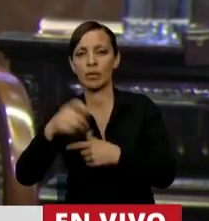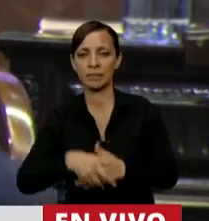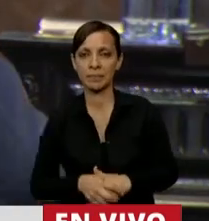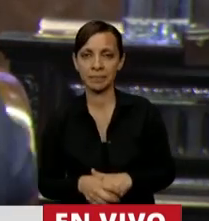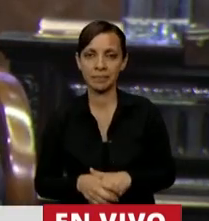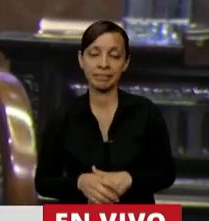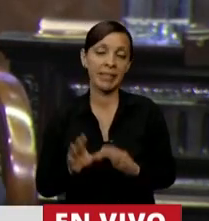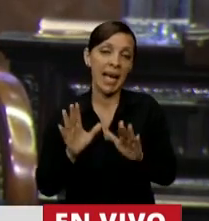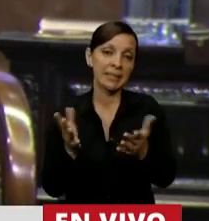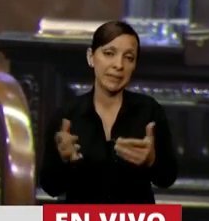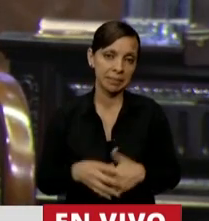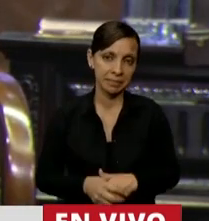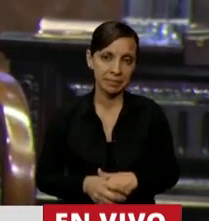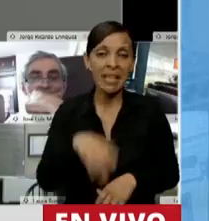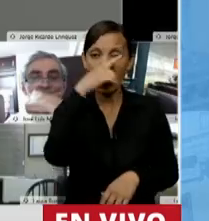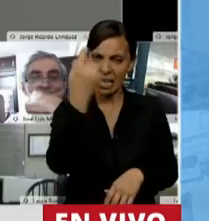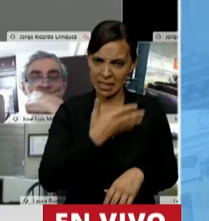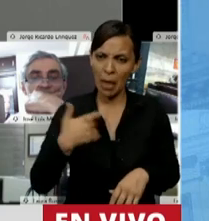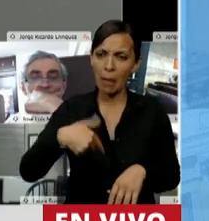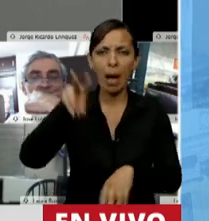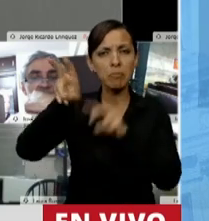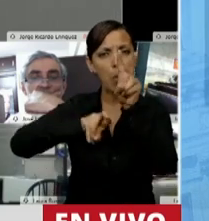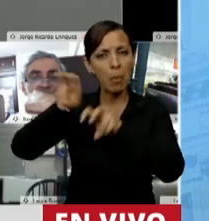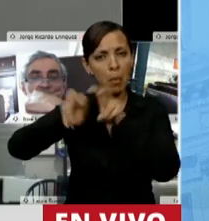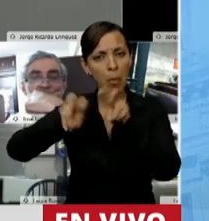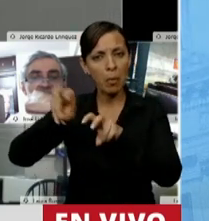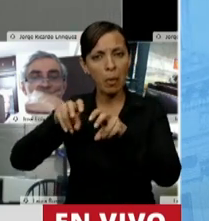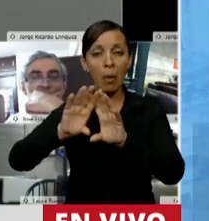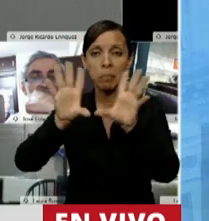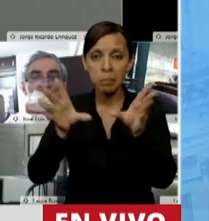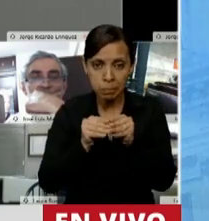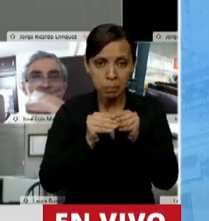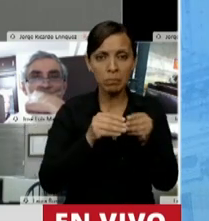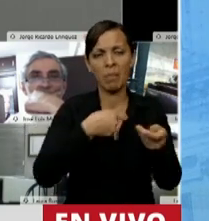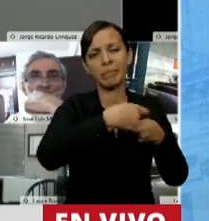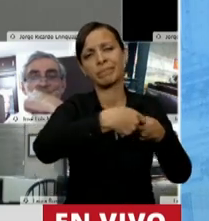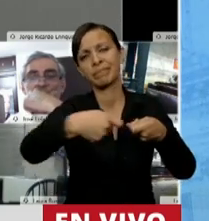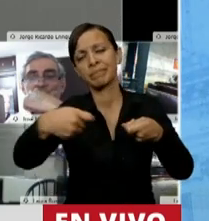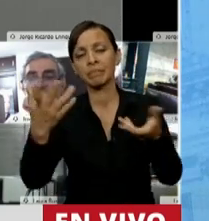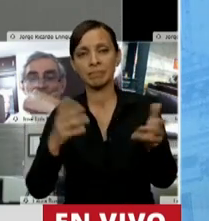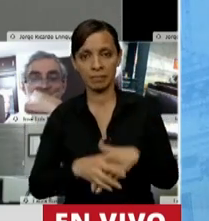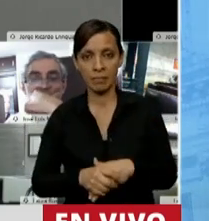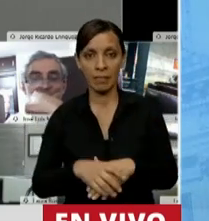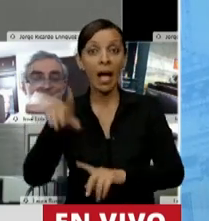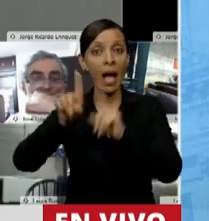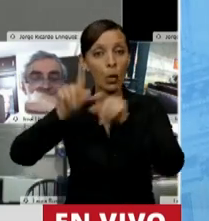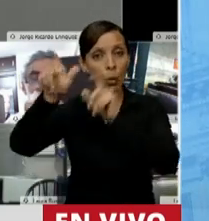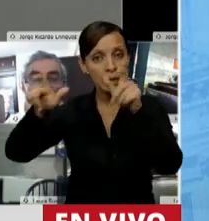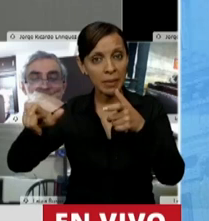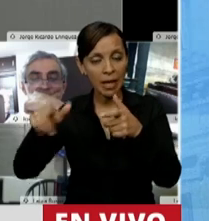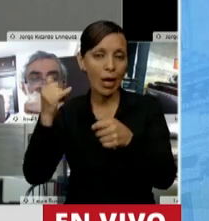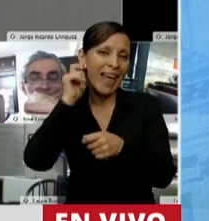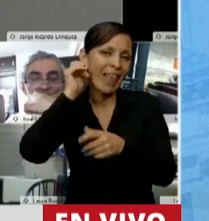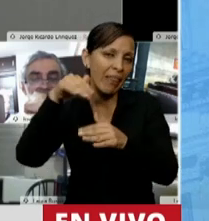El Estado va a cobrar esos recursos, los va a malgastar. Los empresarios, algunos que ya tienen mucha